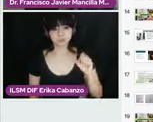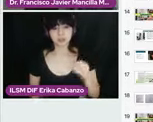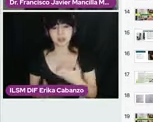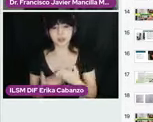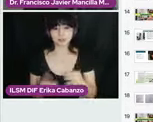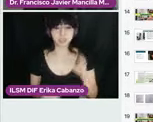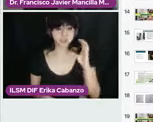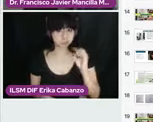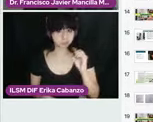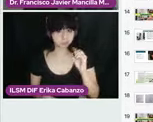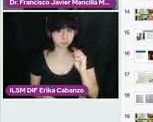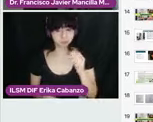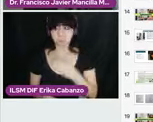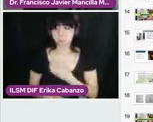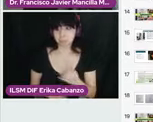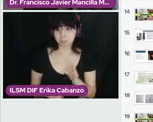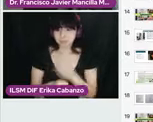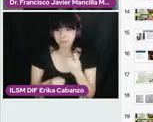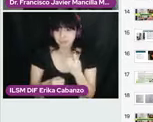audición